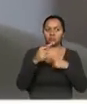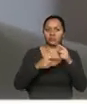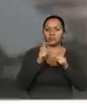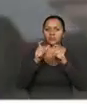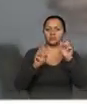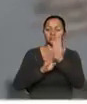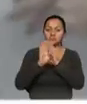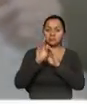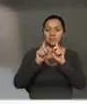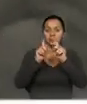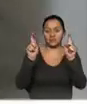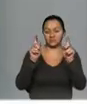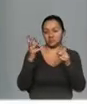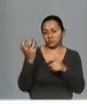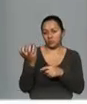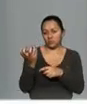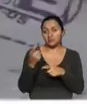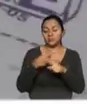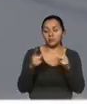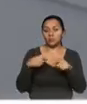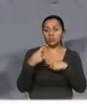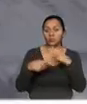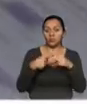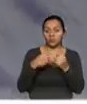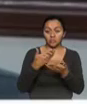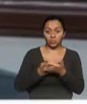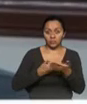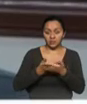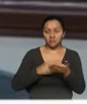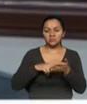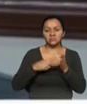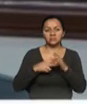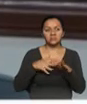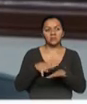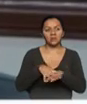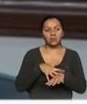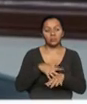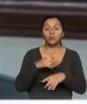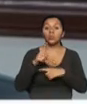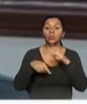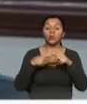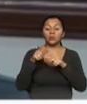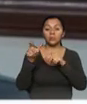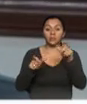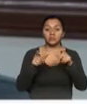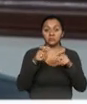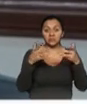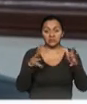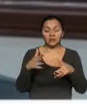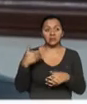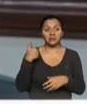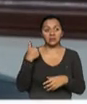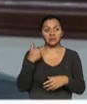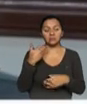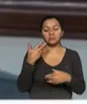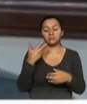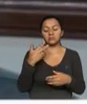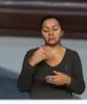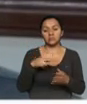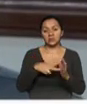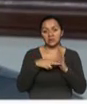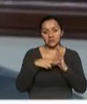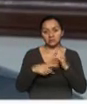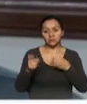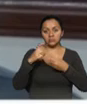del país al momento de obtener este documento. Las personas que se encuentran en este momento están realizando el